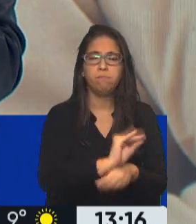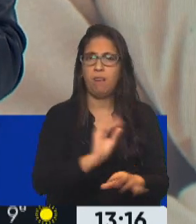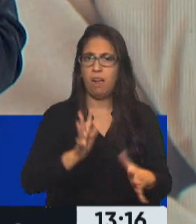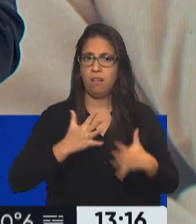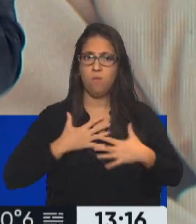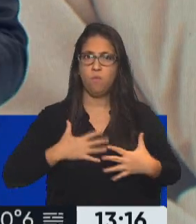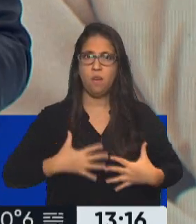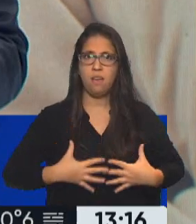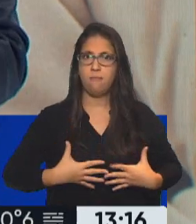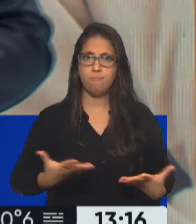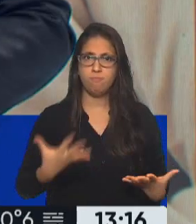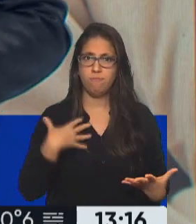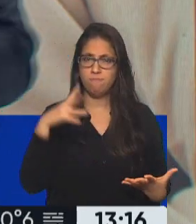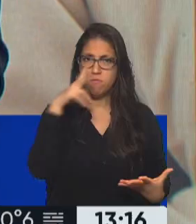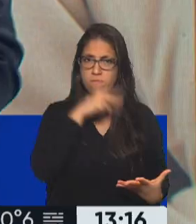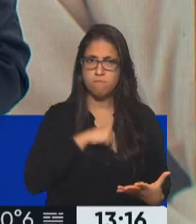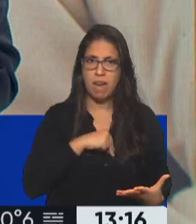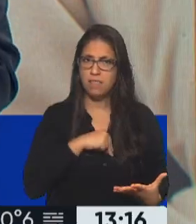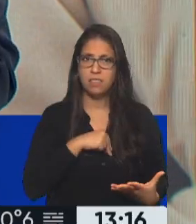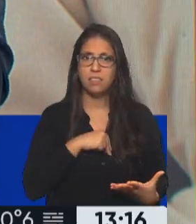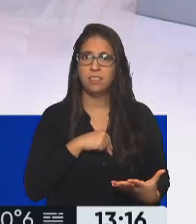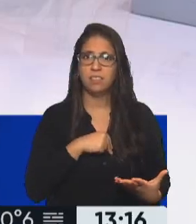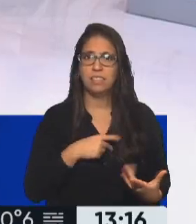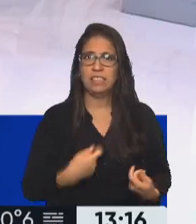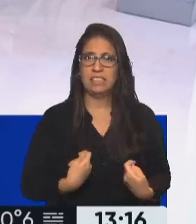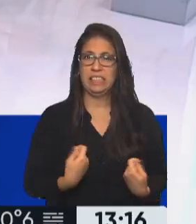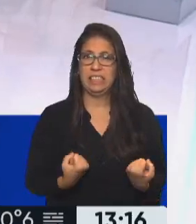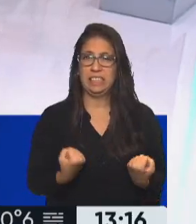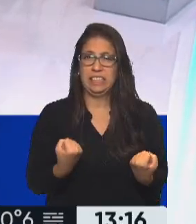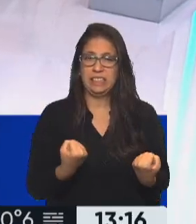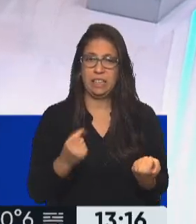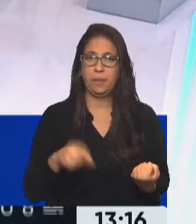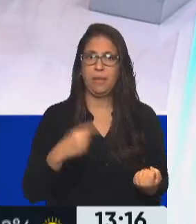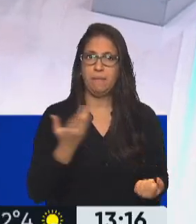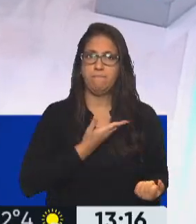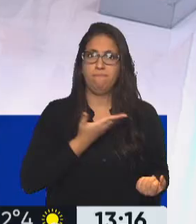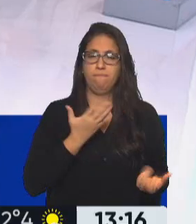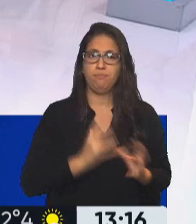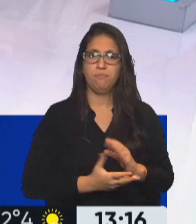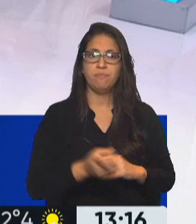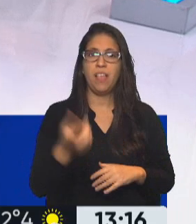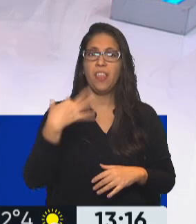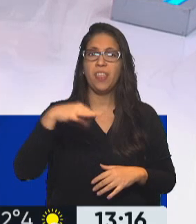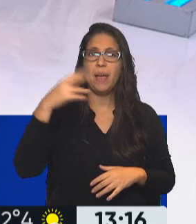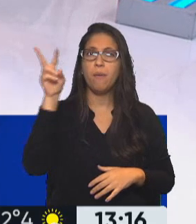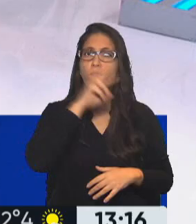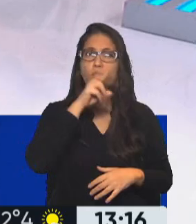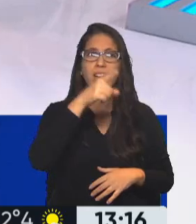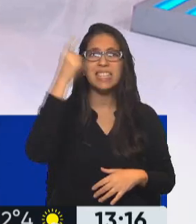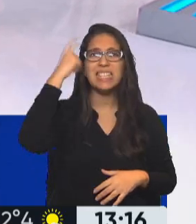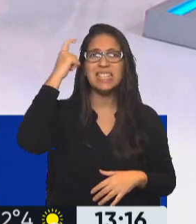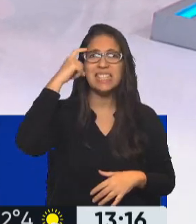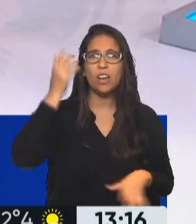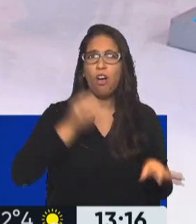que el cuerpo no les da y que ellos siguen exigiéndole y ese cuerpo va a pasar factura. Psicoeducar a estas mujeres, ¿qué es esto?